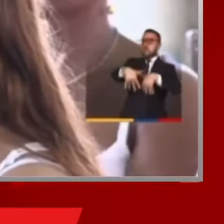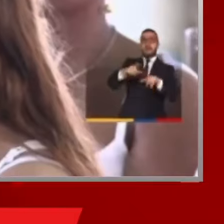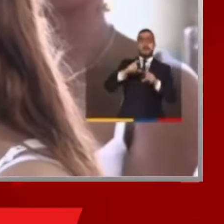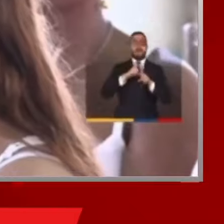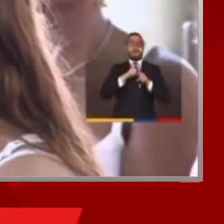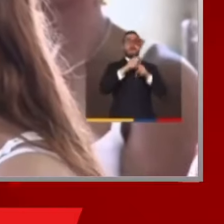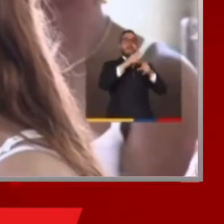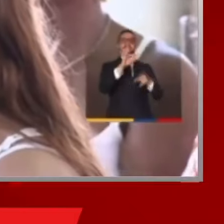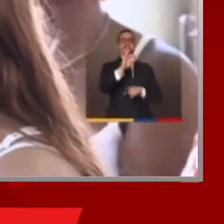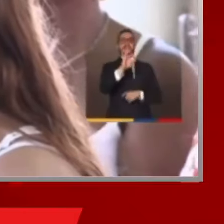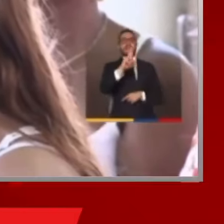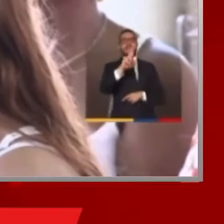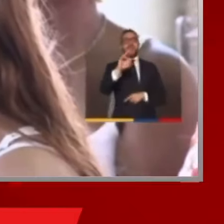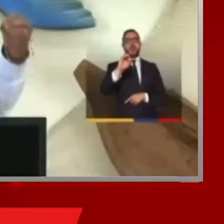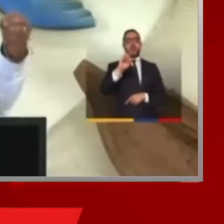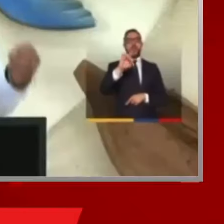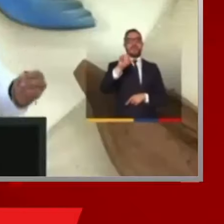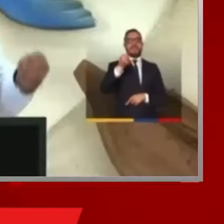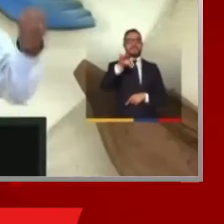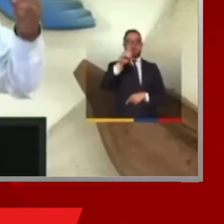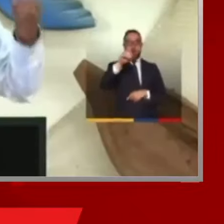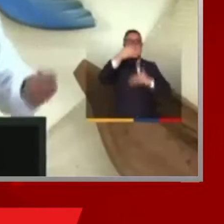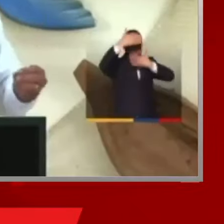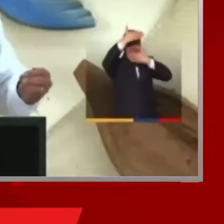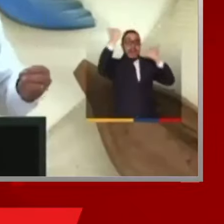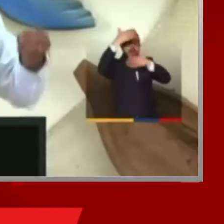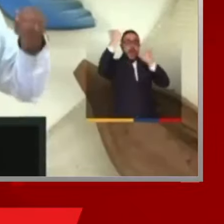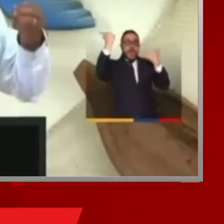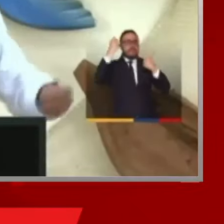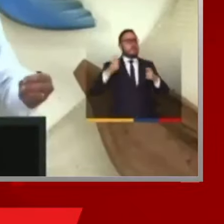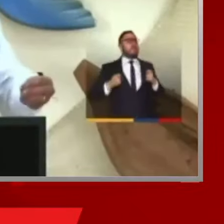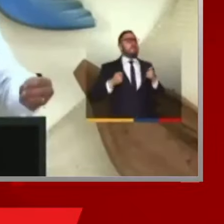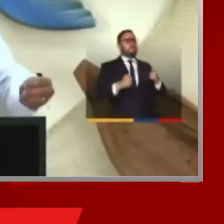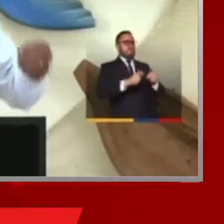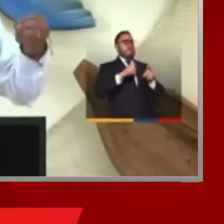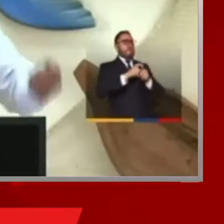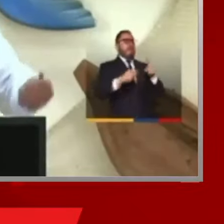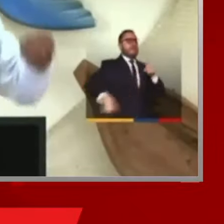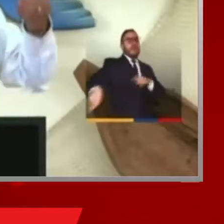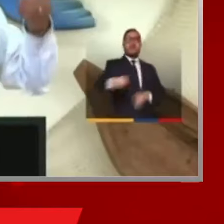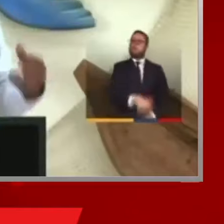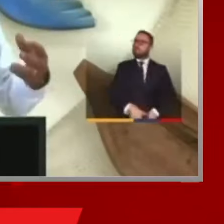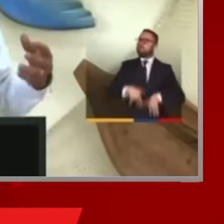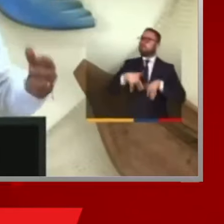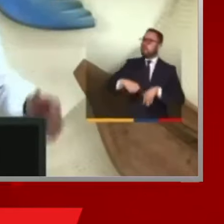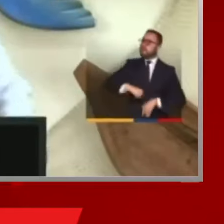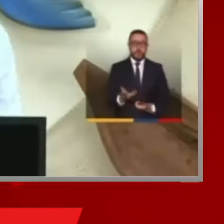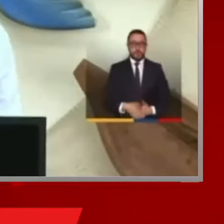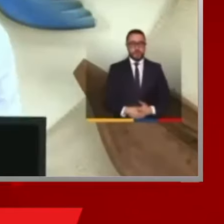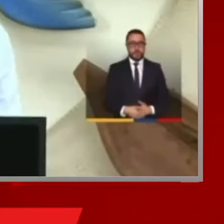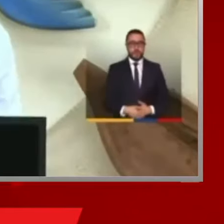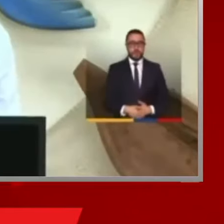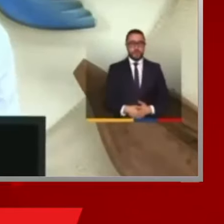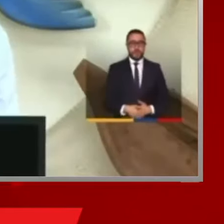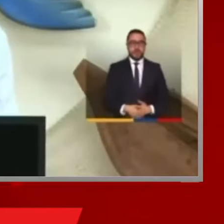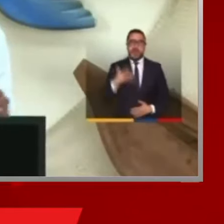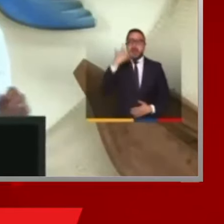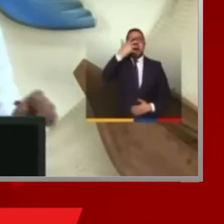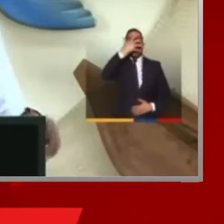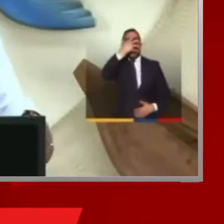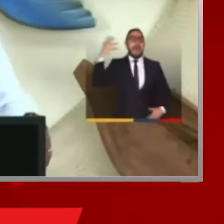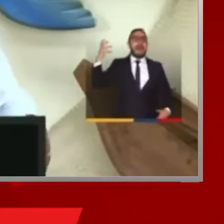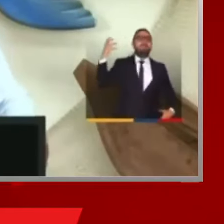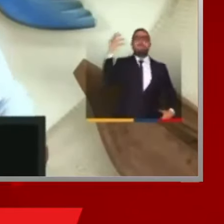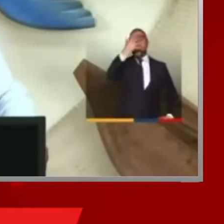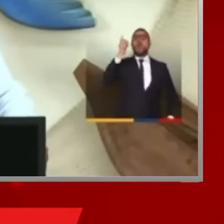fuerte y es confrontativo, Jairo, muy confrontativo. ¿Como retando? Sí, señor. Es marcada,